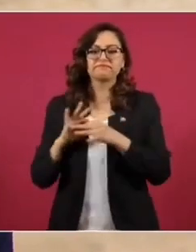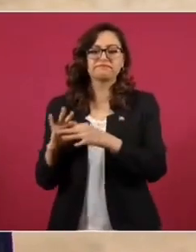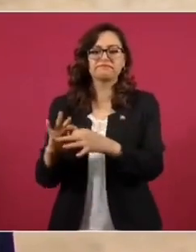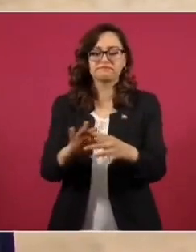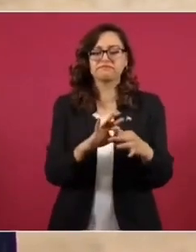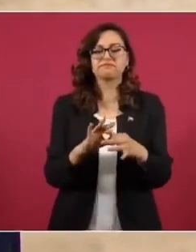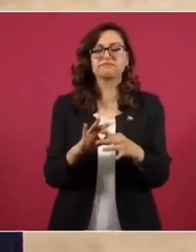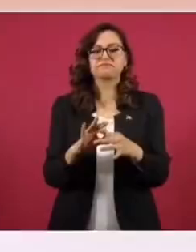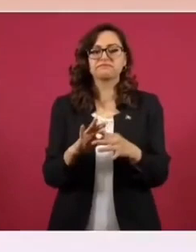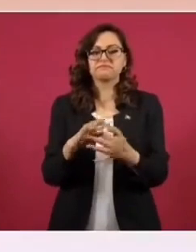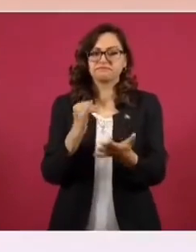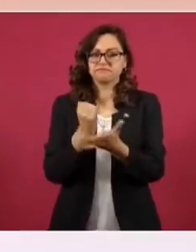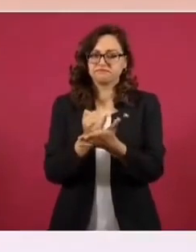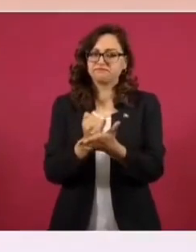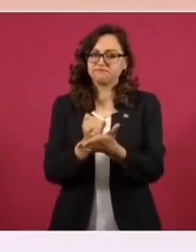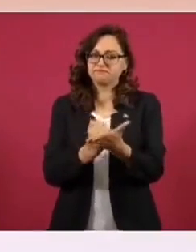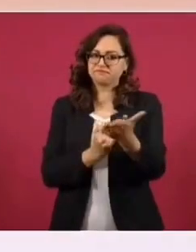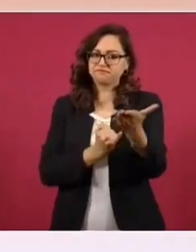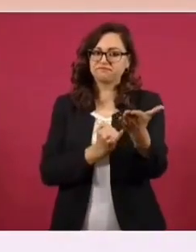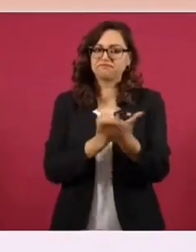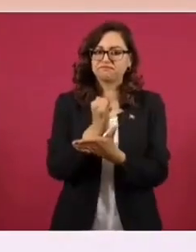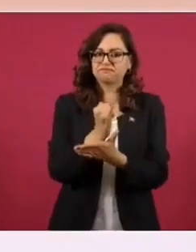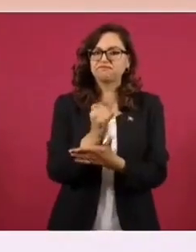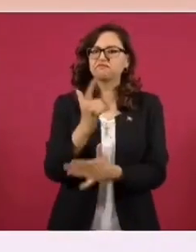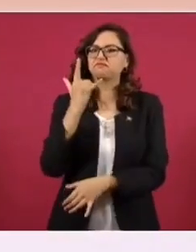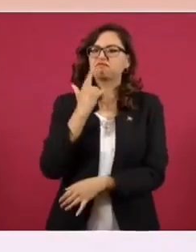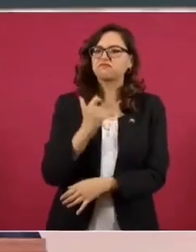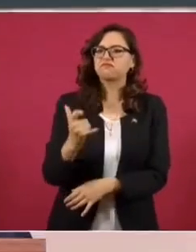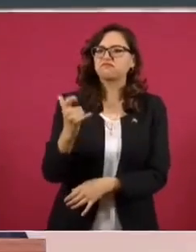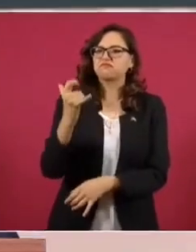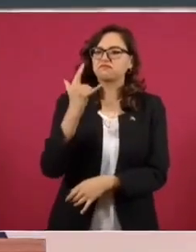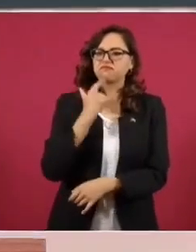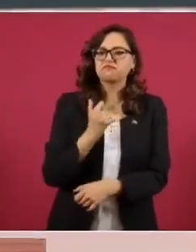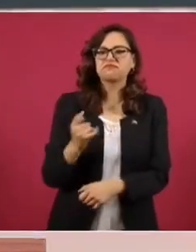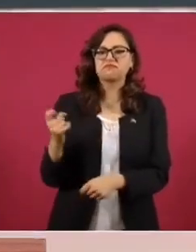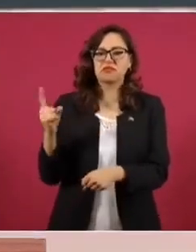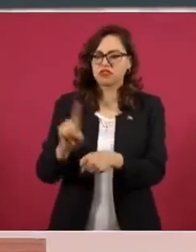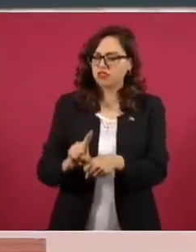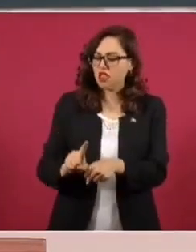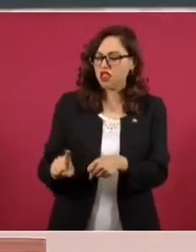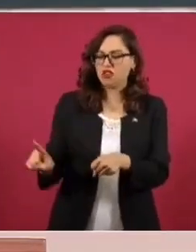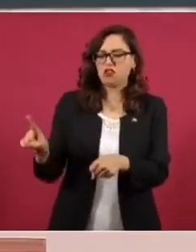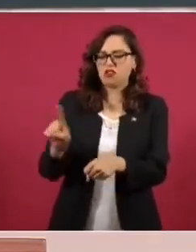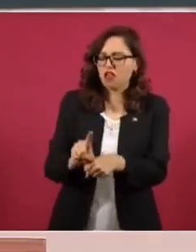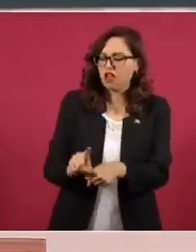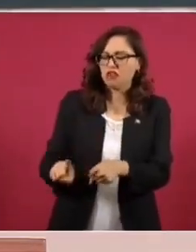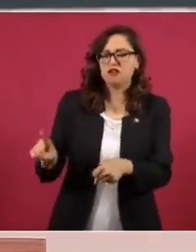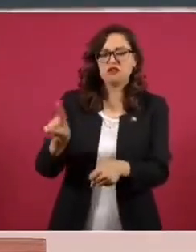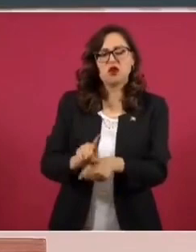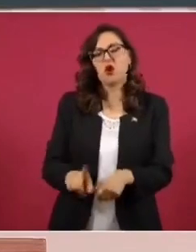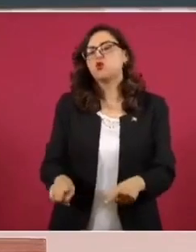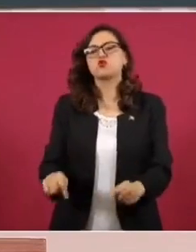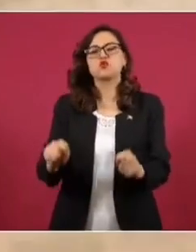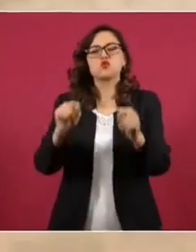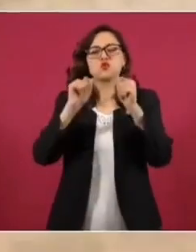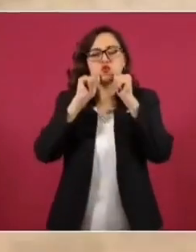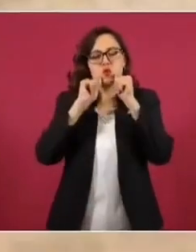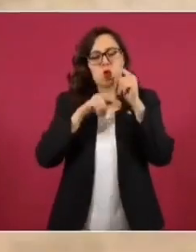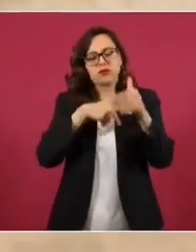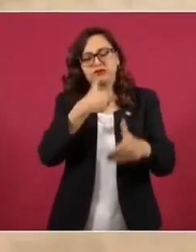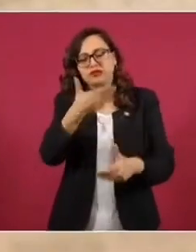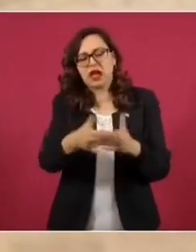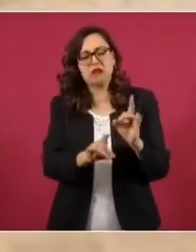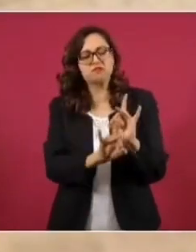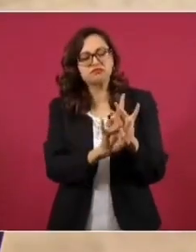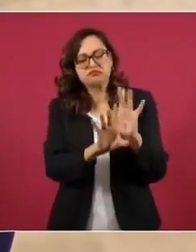decisión de seguir luchando contra viento y marea por una